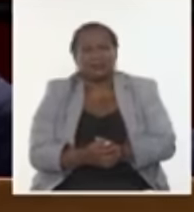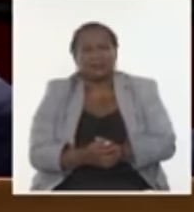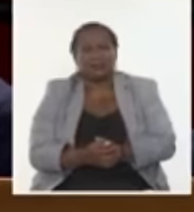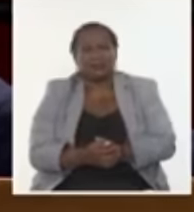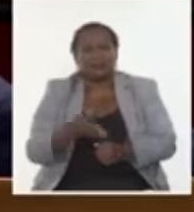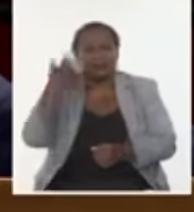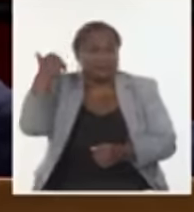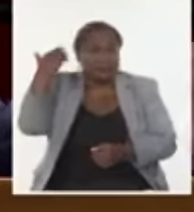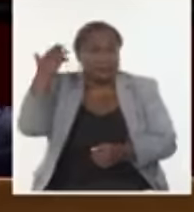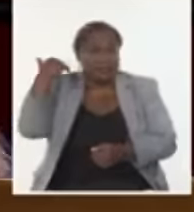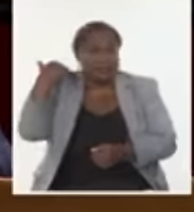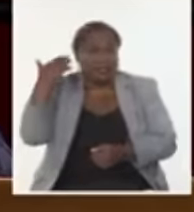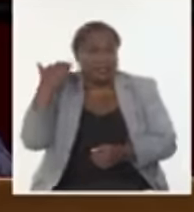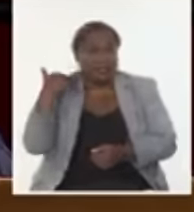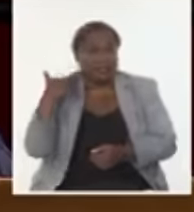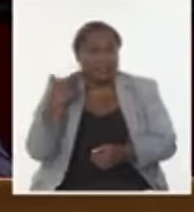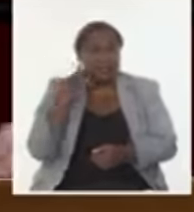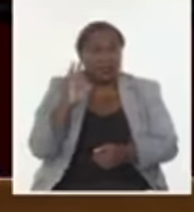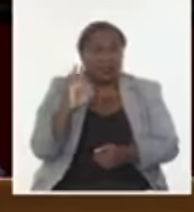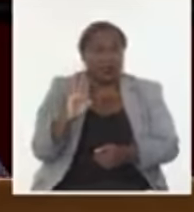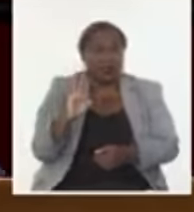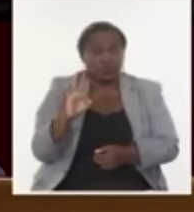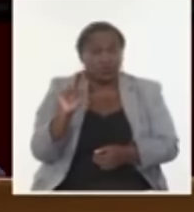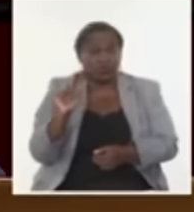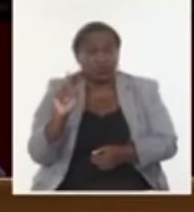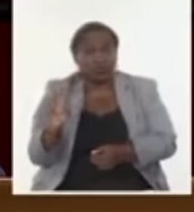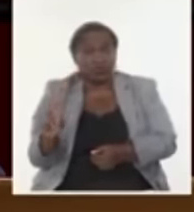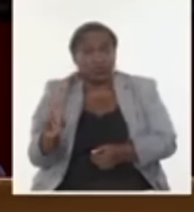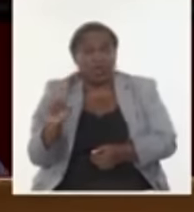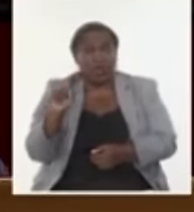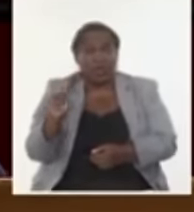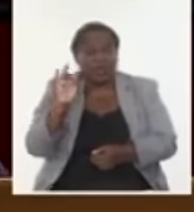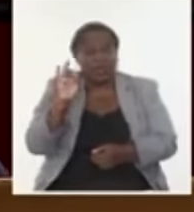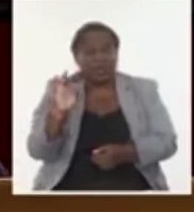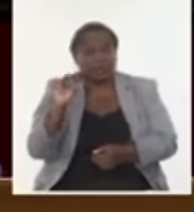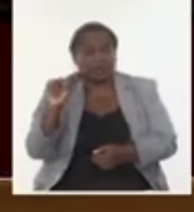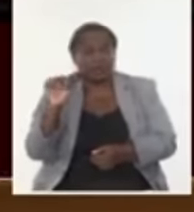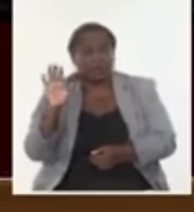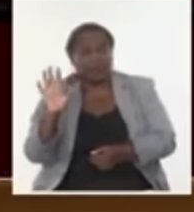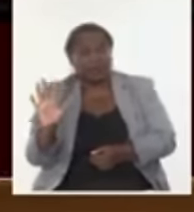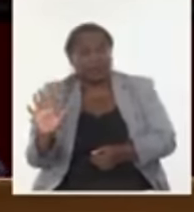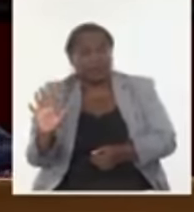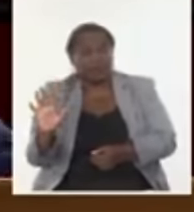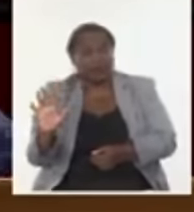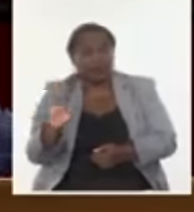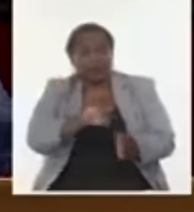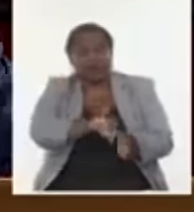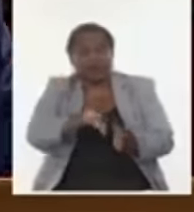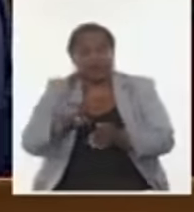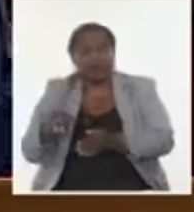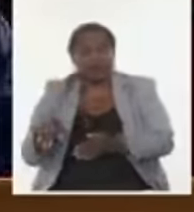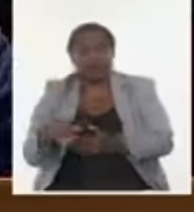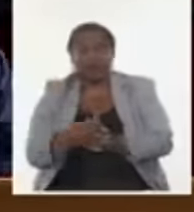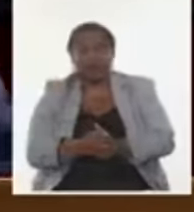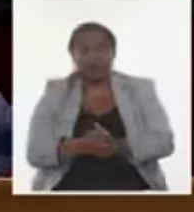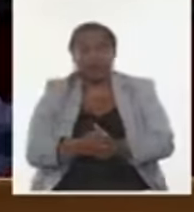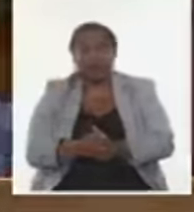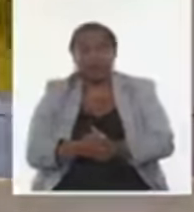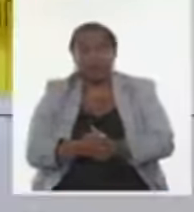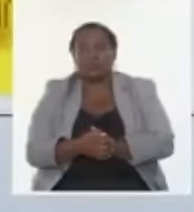era 8.1, ahora estamos en 7.5, pero es insuficiente. Ahora continúa, que es lo